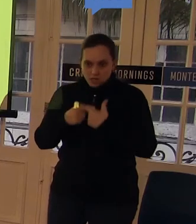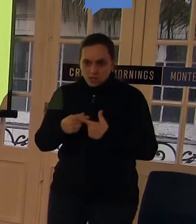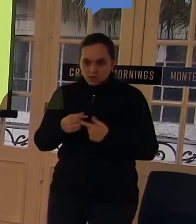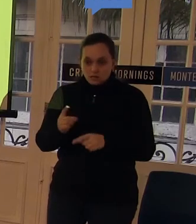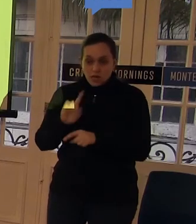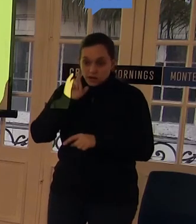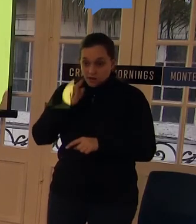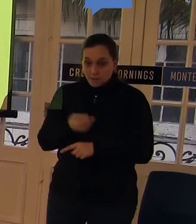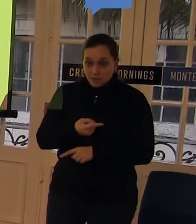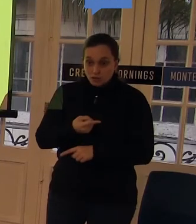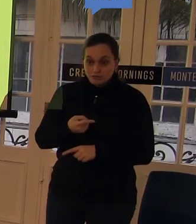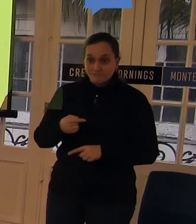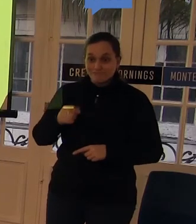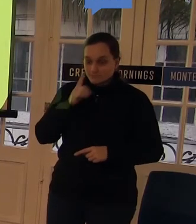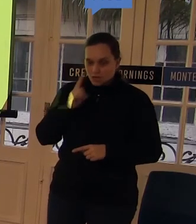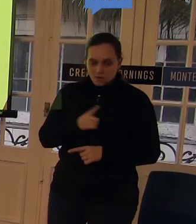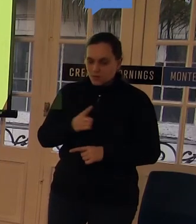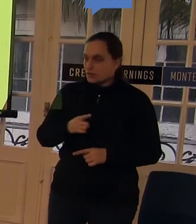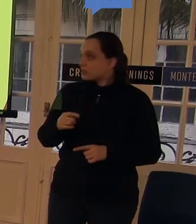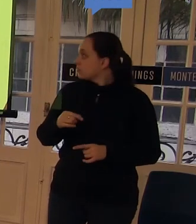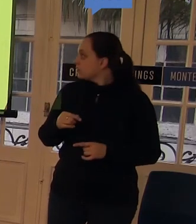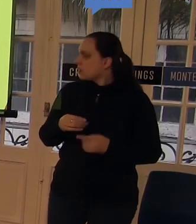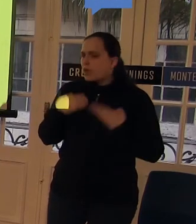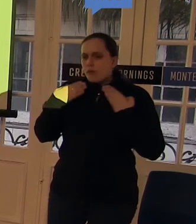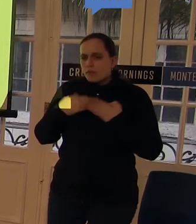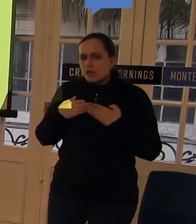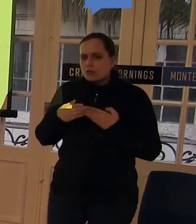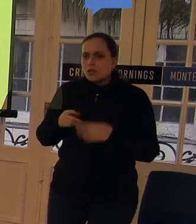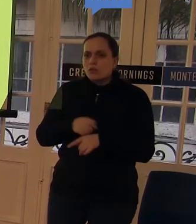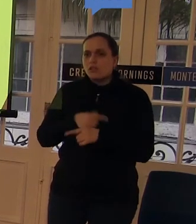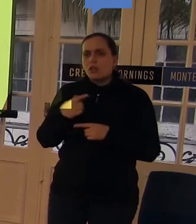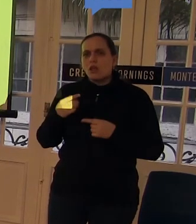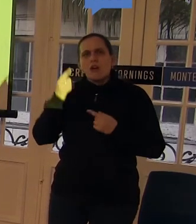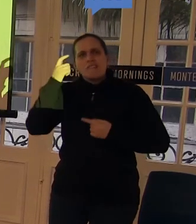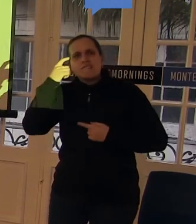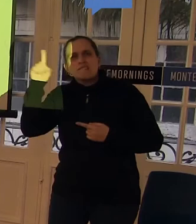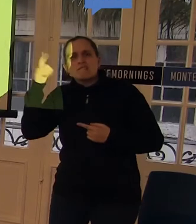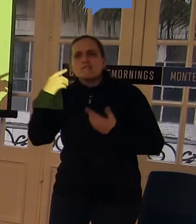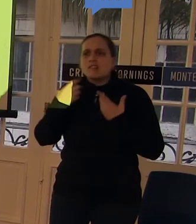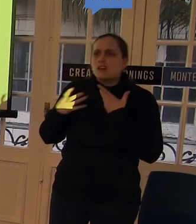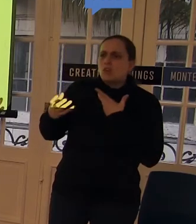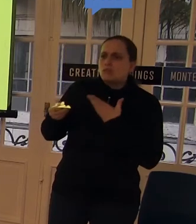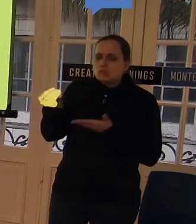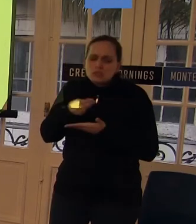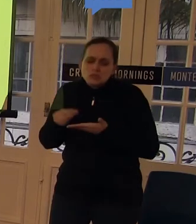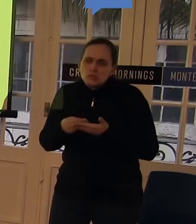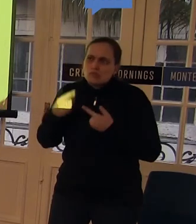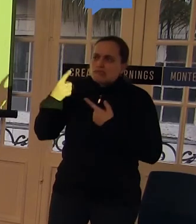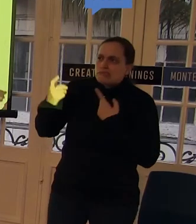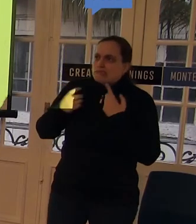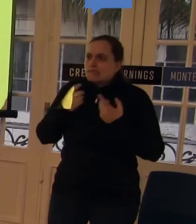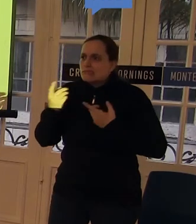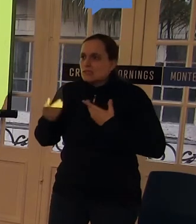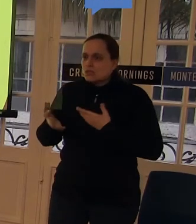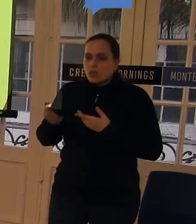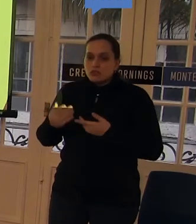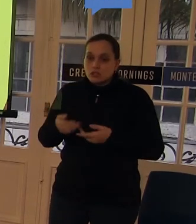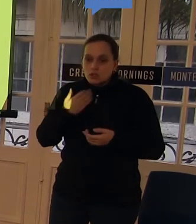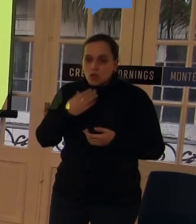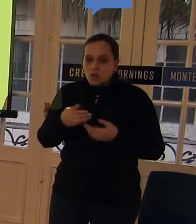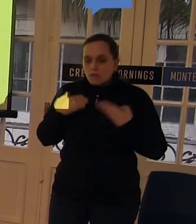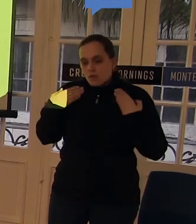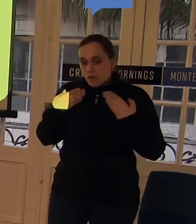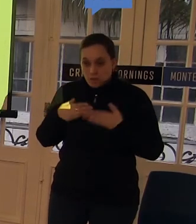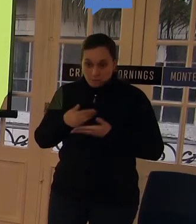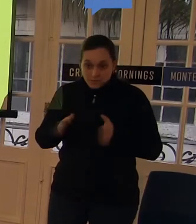tiempo suponiendo cosas del cliente cuando le empecé a preguntar. Dejé de perder tiempo bocetando cuando empecé a tener la información